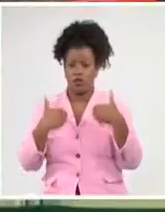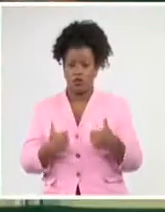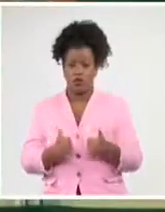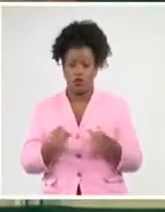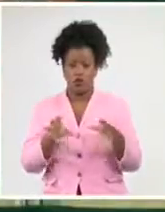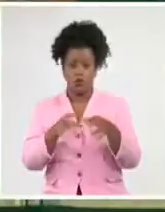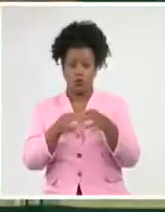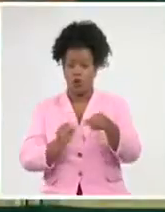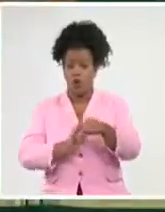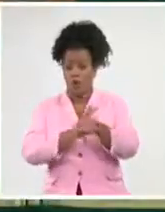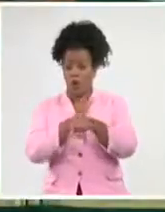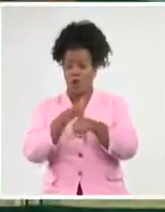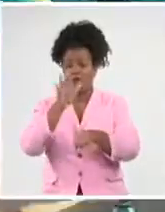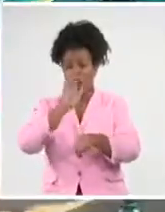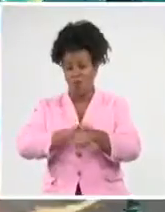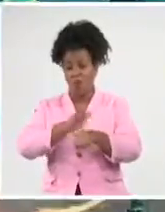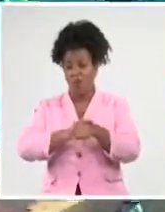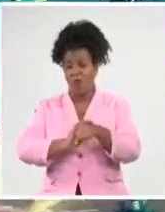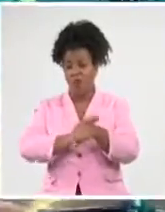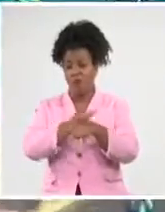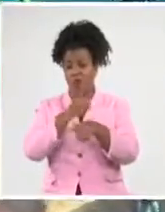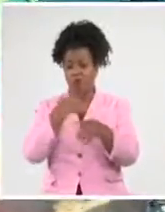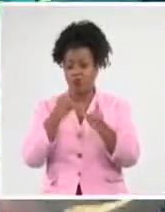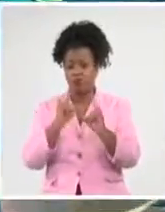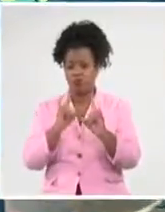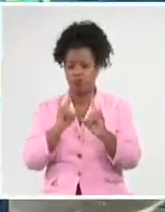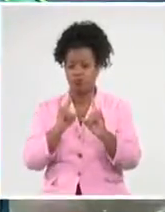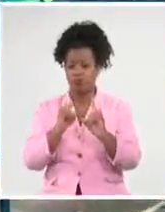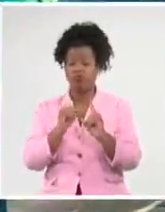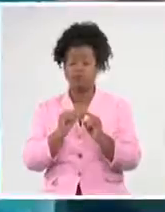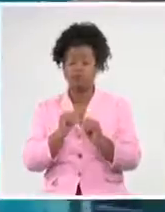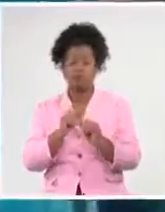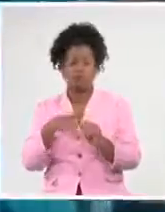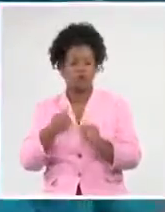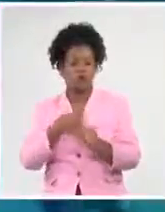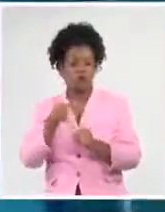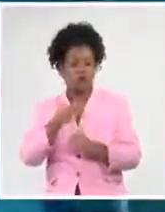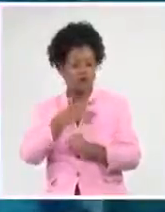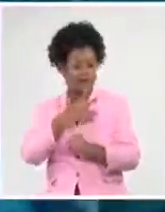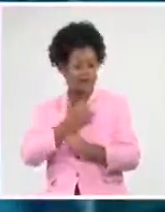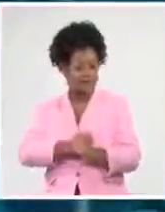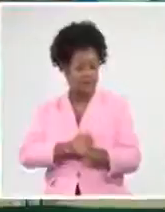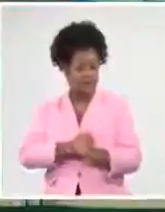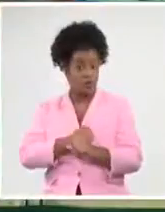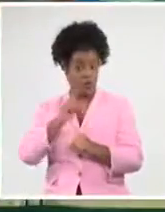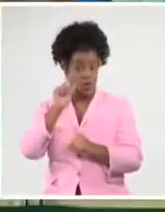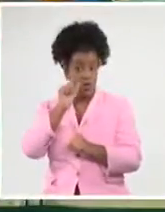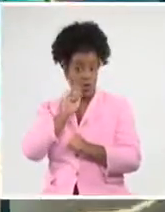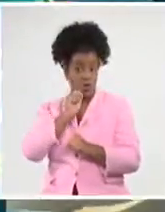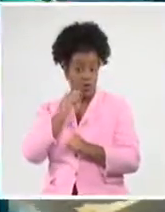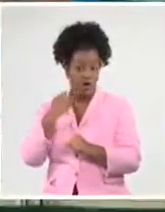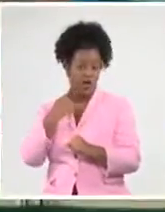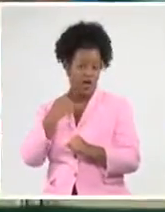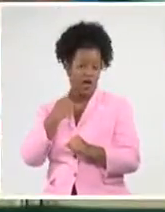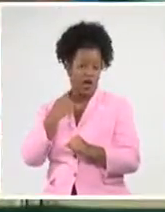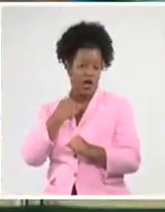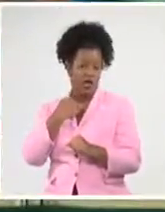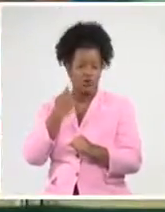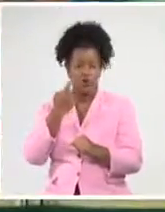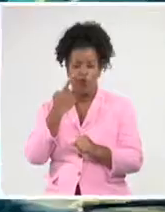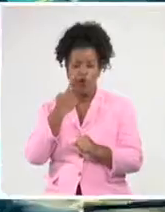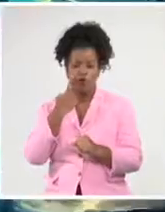le arrebató la vida. Una muerte inesperada que conmueve a todos. Su convicción, el conocimiento y el cariño del